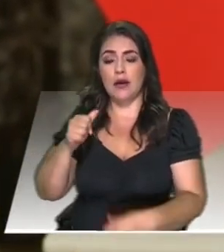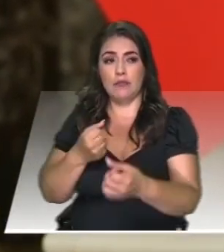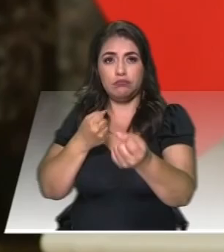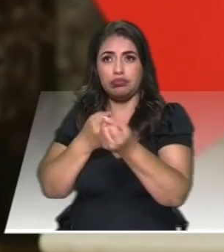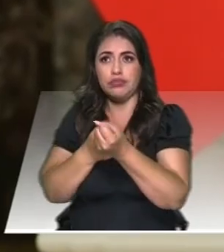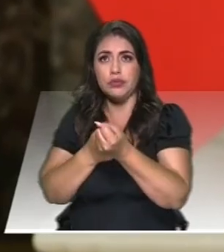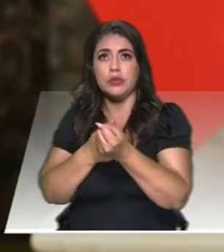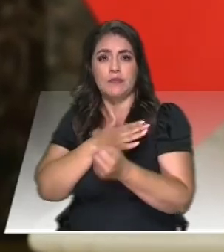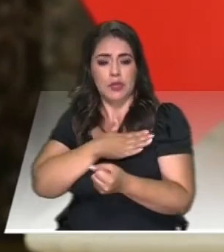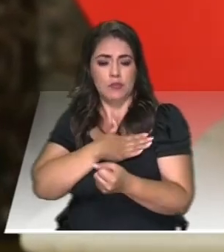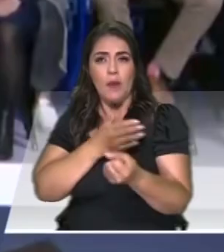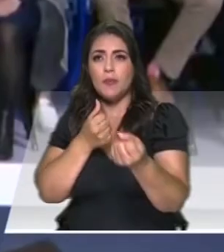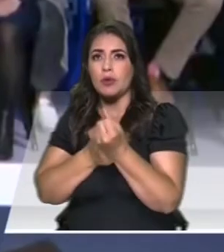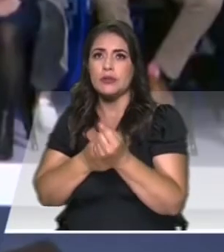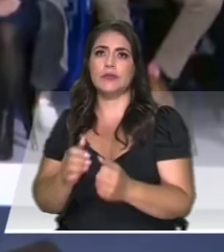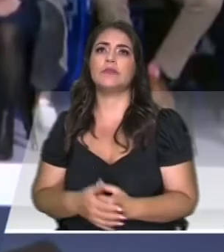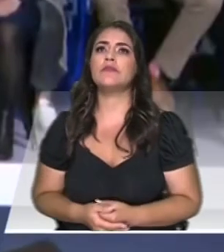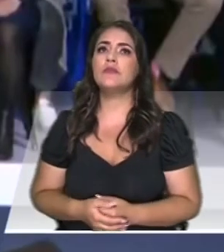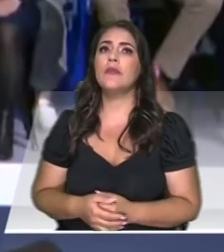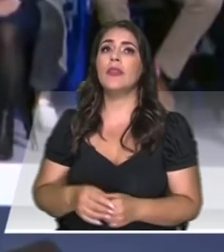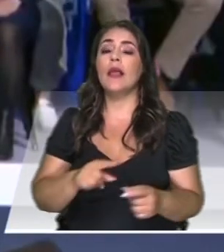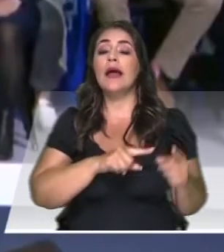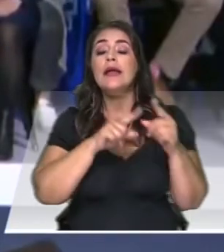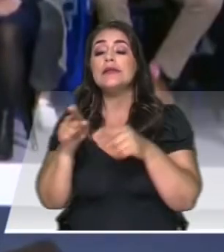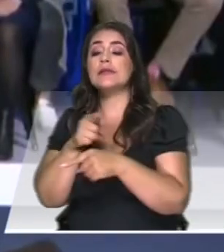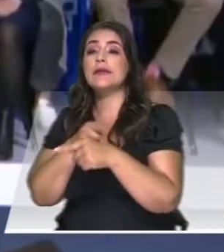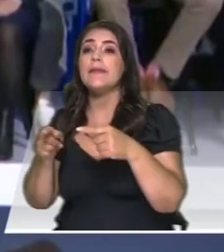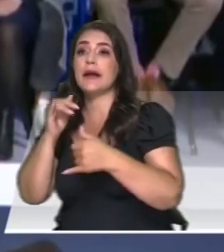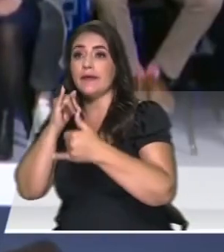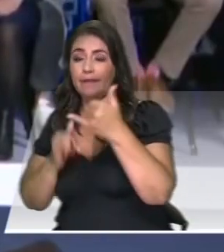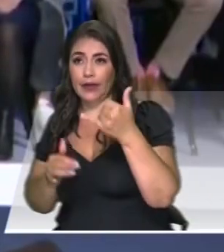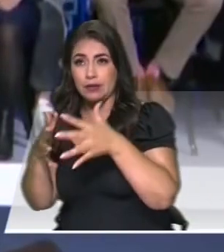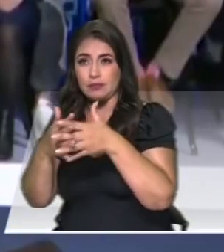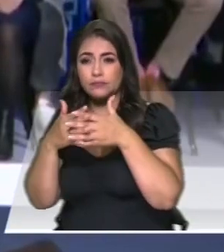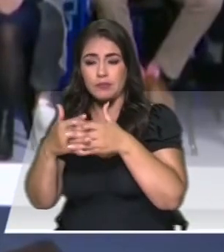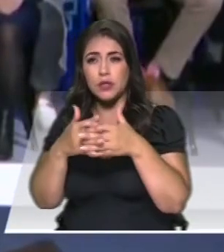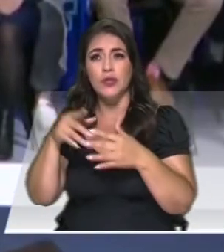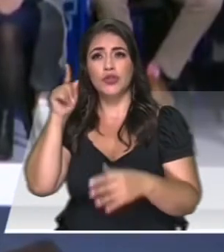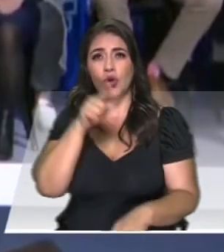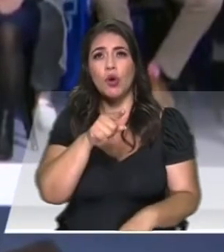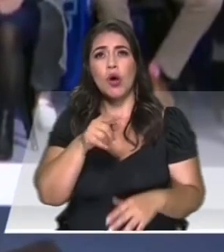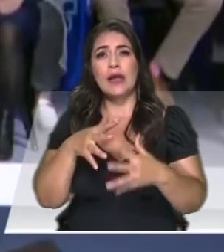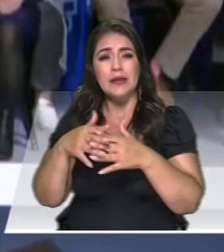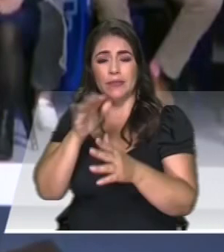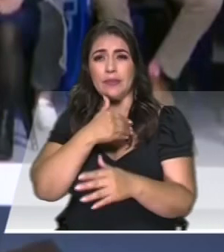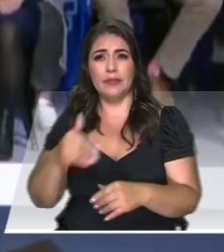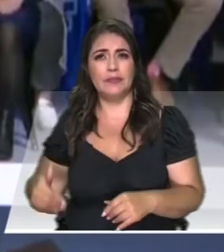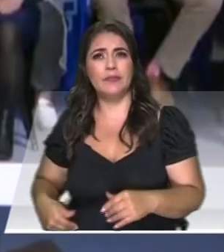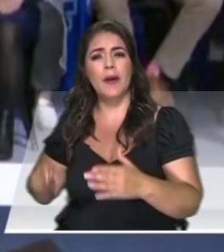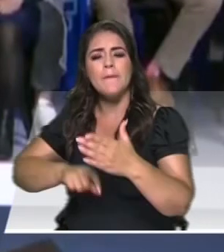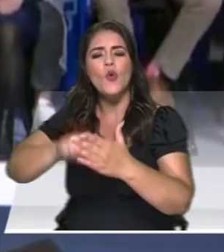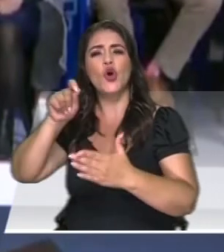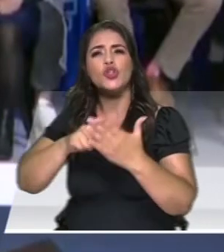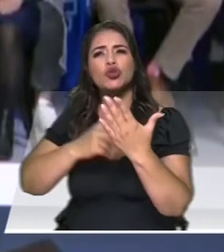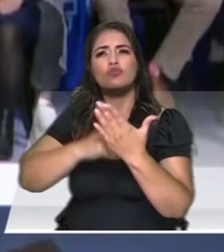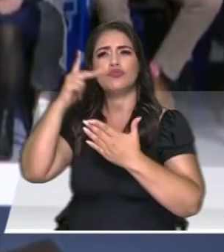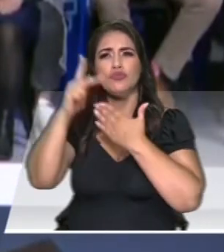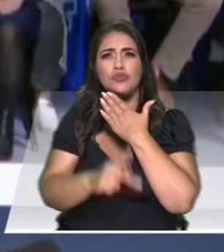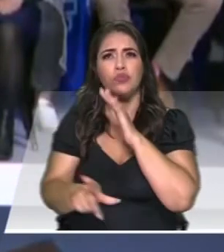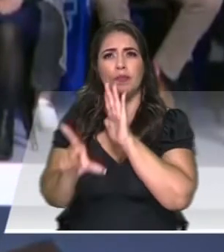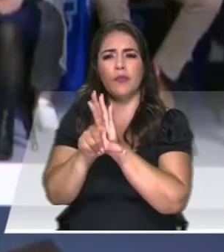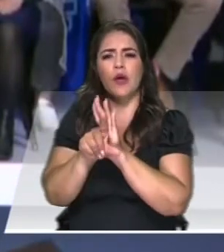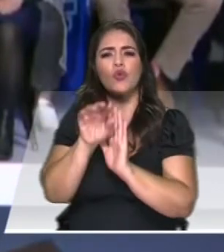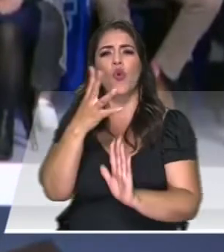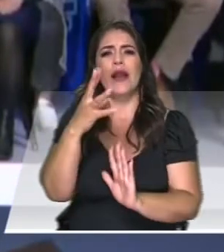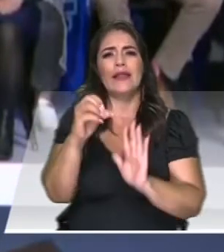personal de otro lado durante este fin de semana el presidente de eeuu joe biden firmó un proyecto de ley de 40.000 millones de dólares